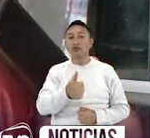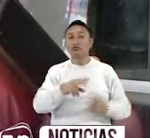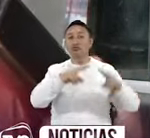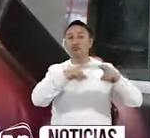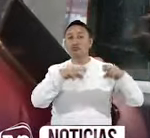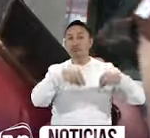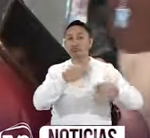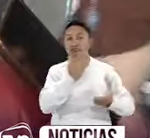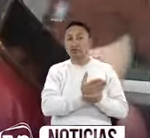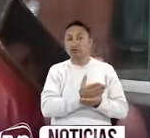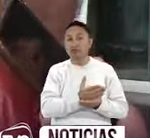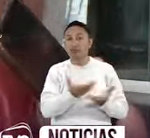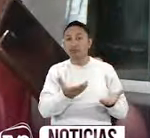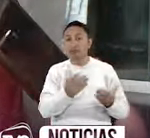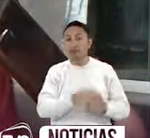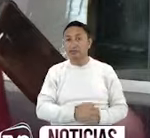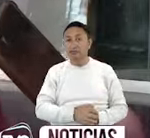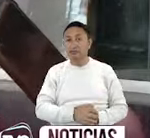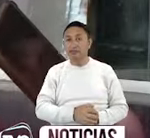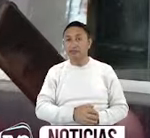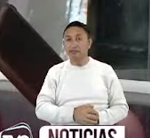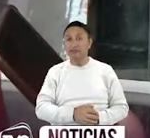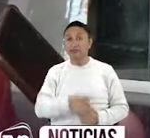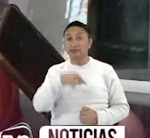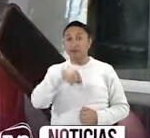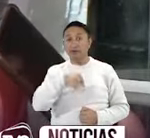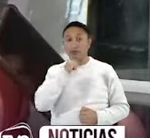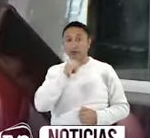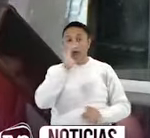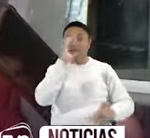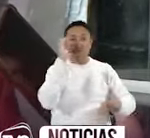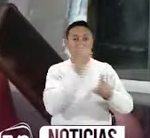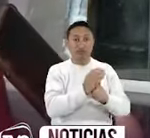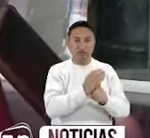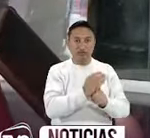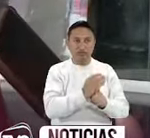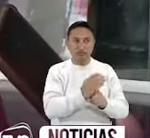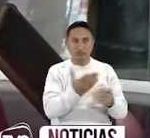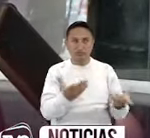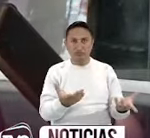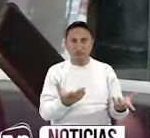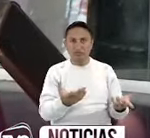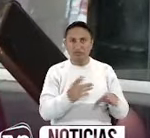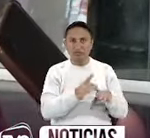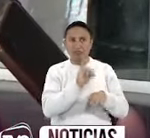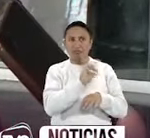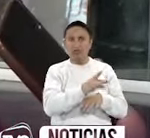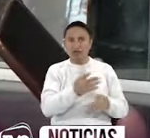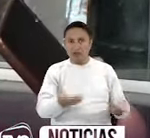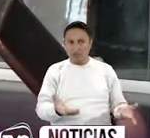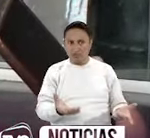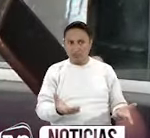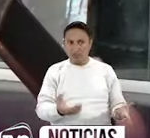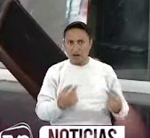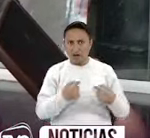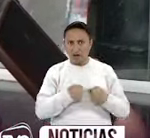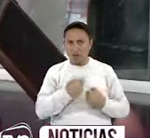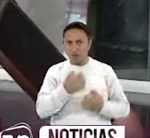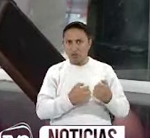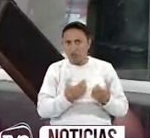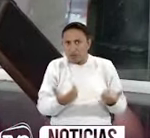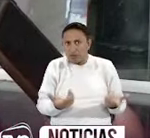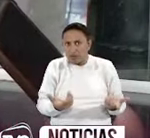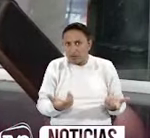Díganme cuál es la parte insultante, vejatoria o que podría generar eventualmente una resistencia